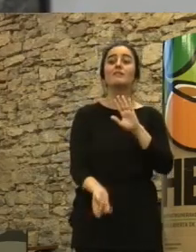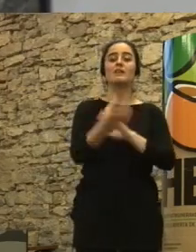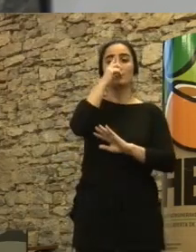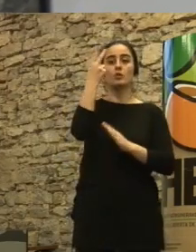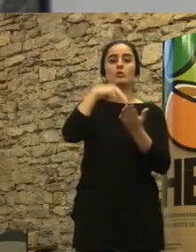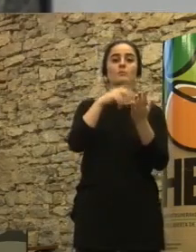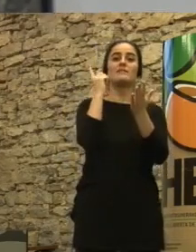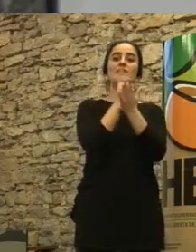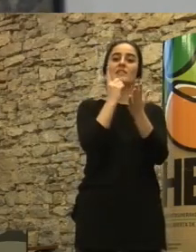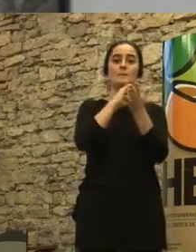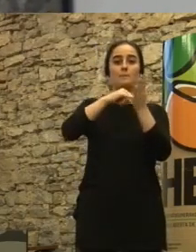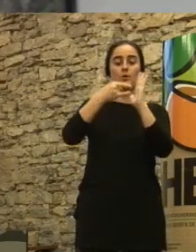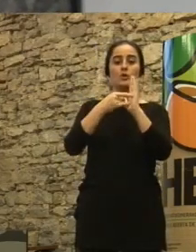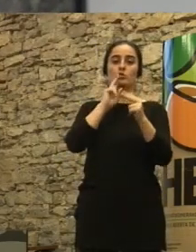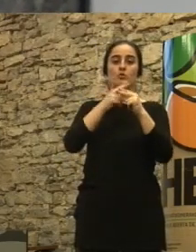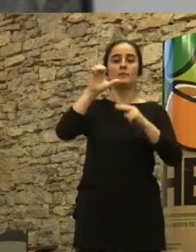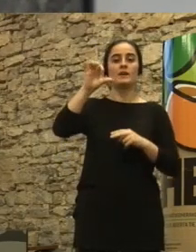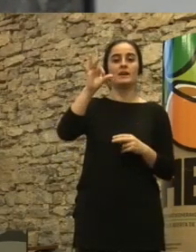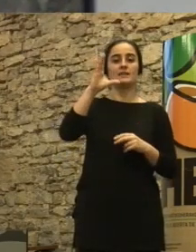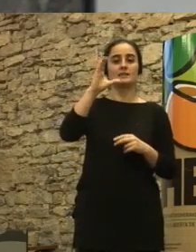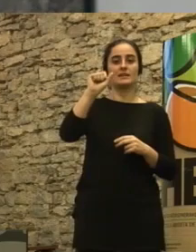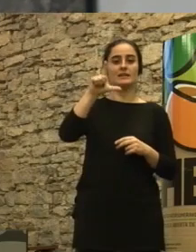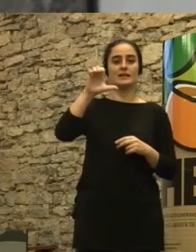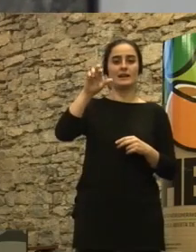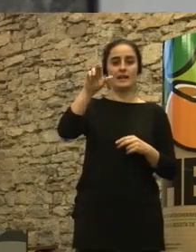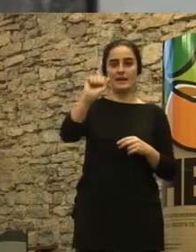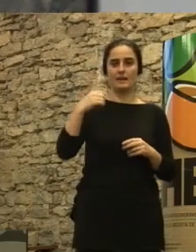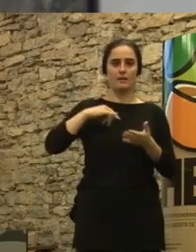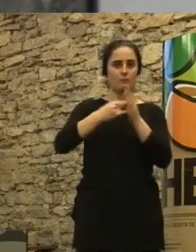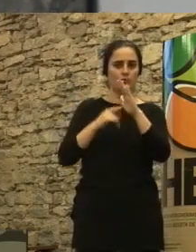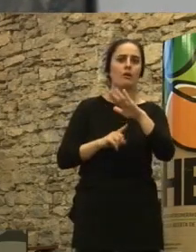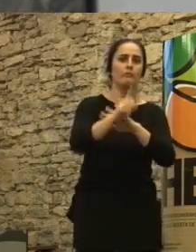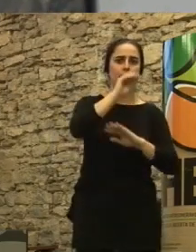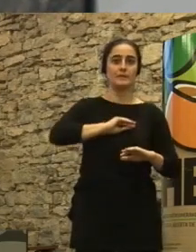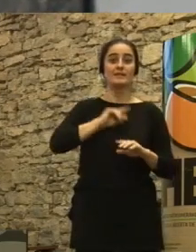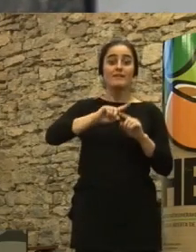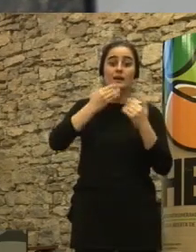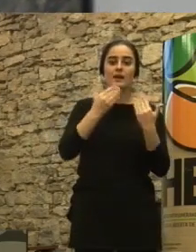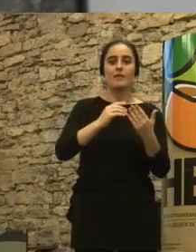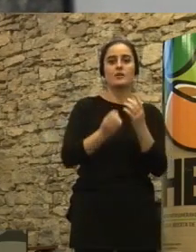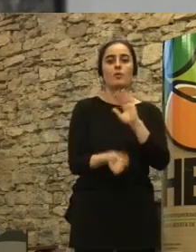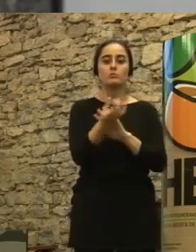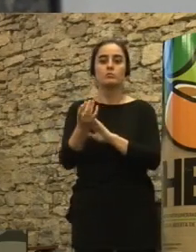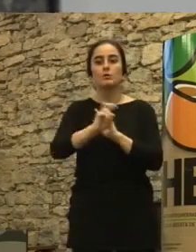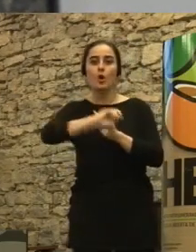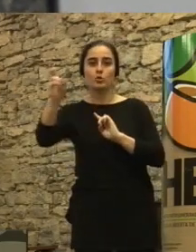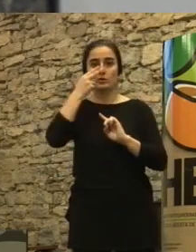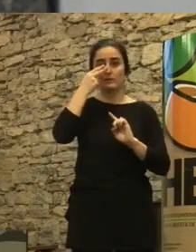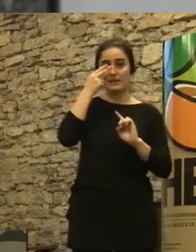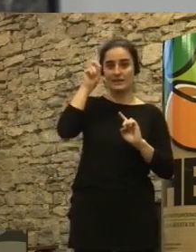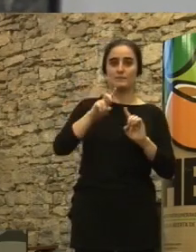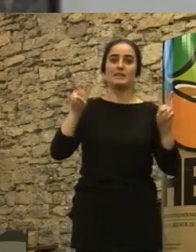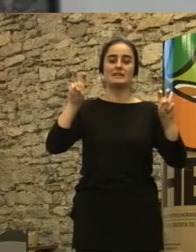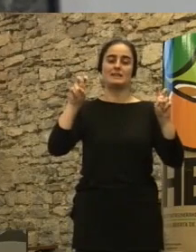escalera. Es un proyecto que ya vuela solo y que además ha dado pie a otras iniciativas muy interesantes desde ese ámbito, desde la